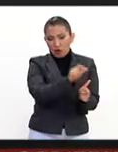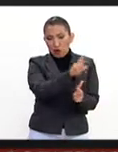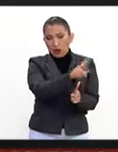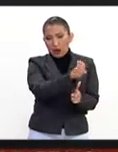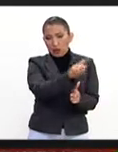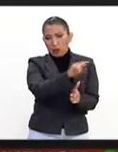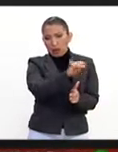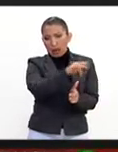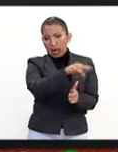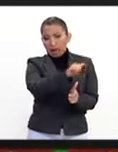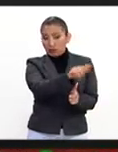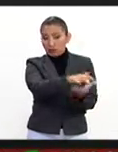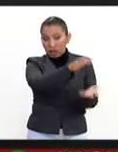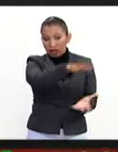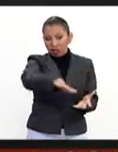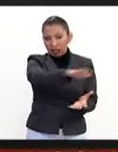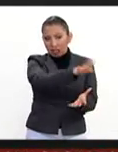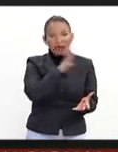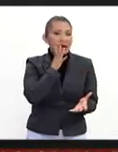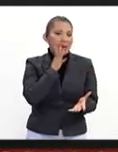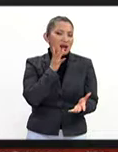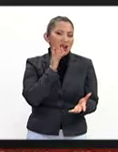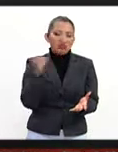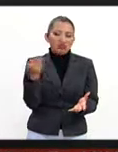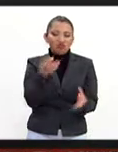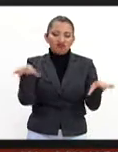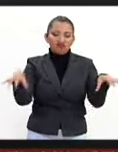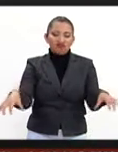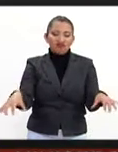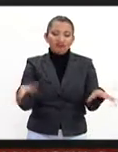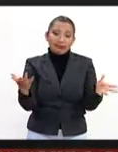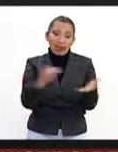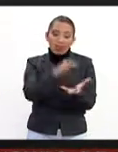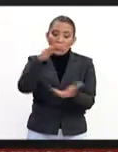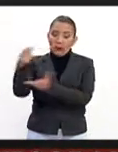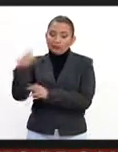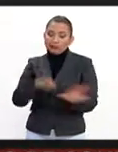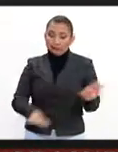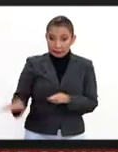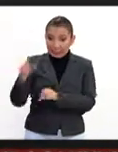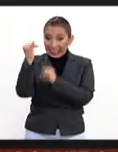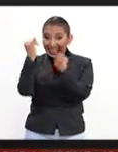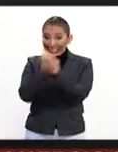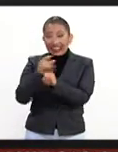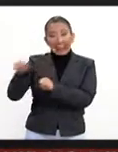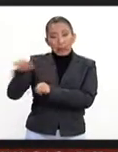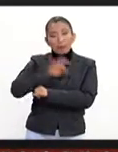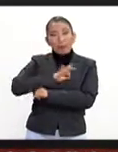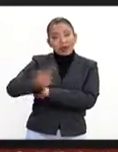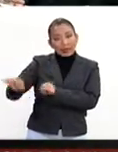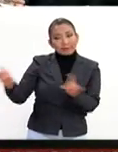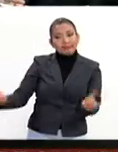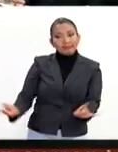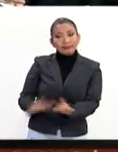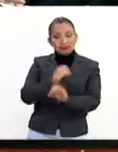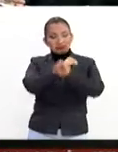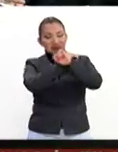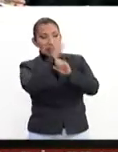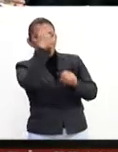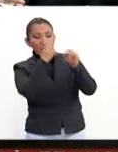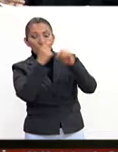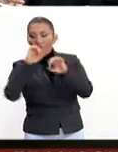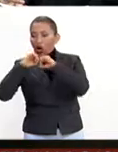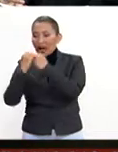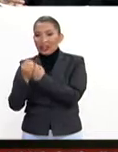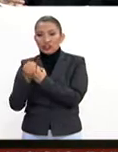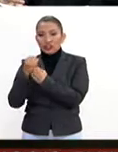Republicano, que sabemos que tiene mayoría en ambas cámaras del Congreso. Sin embargo, en el ámbito internacional sí podría enfrentar resistencia ante la